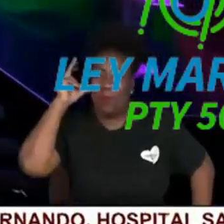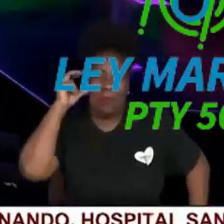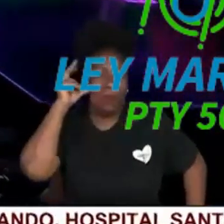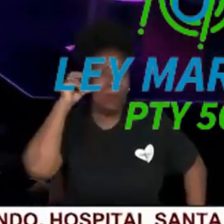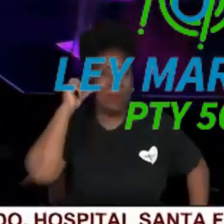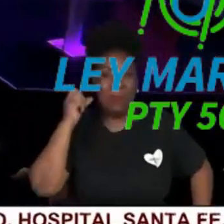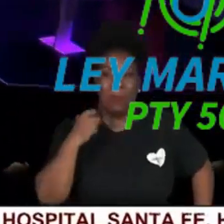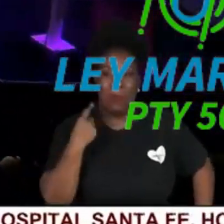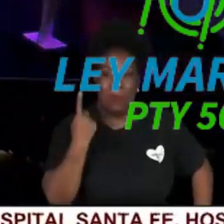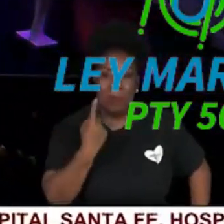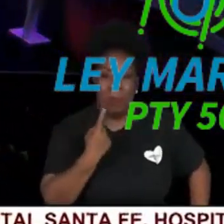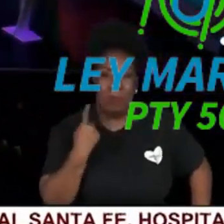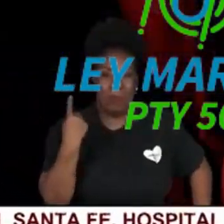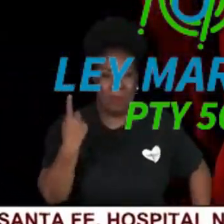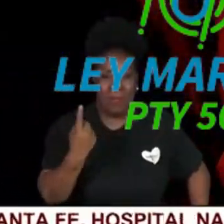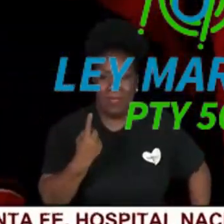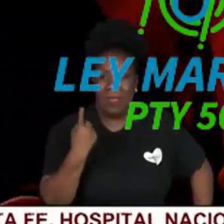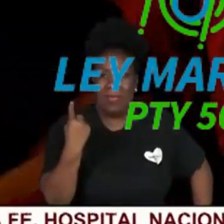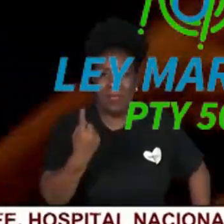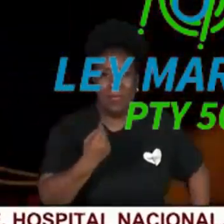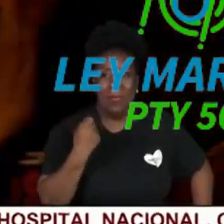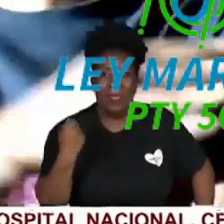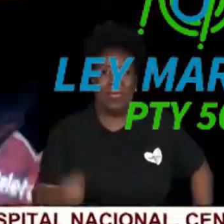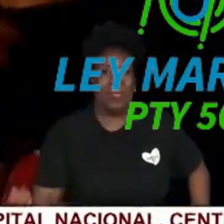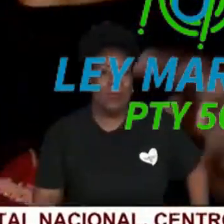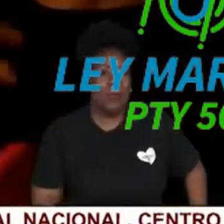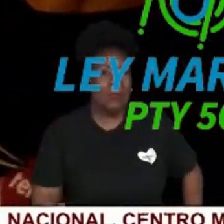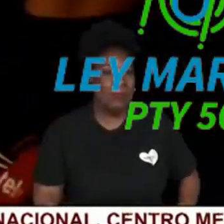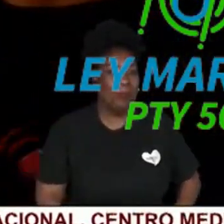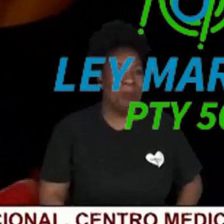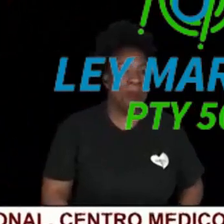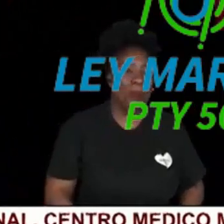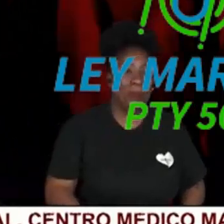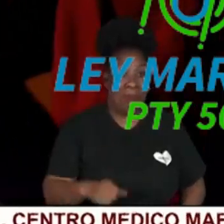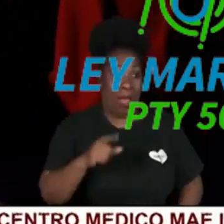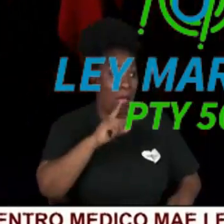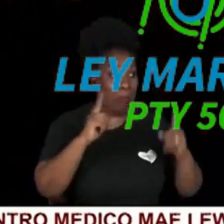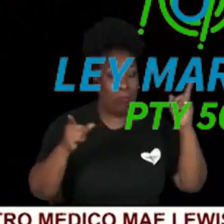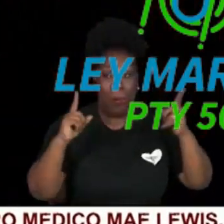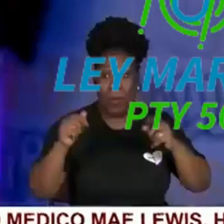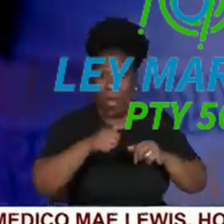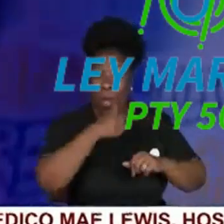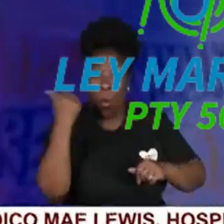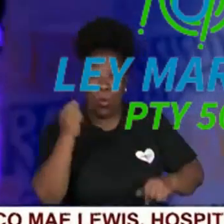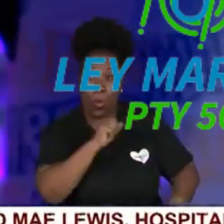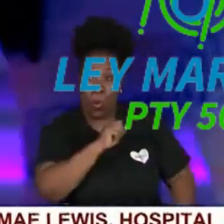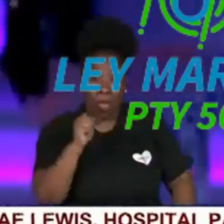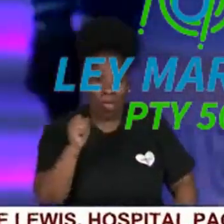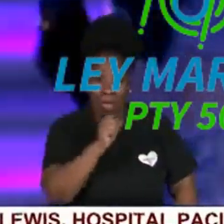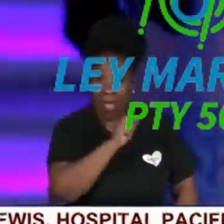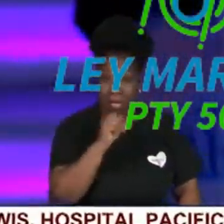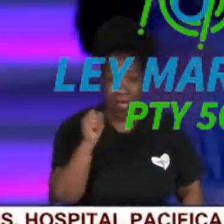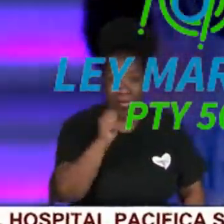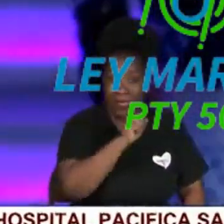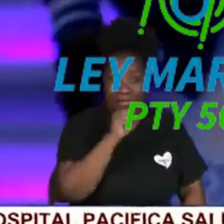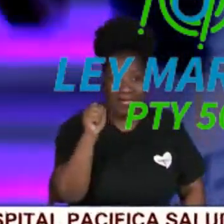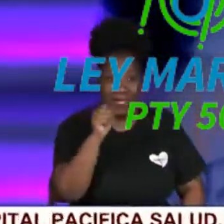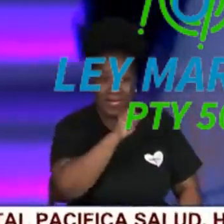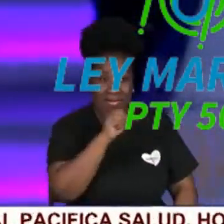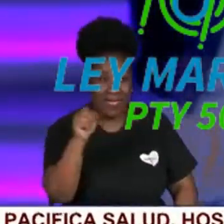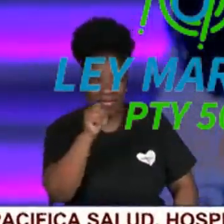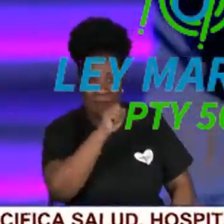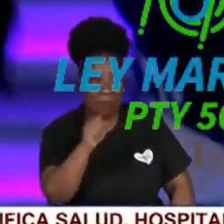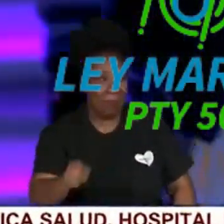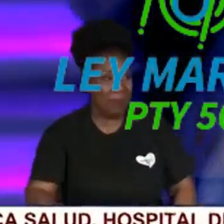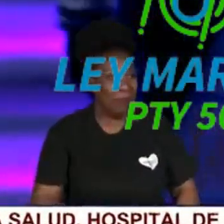viene Barbel, por ahí viene Barbel, Por ahí viene Barbie a reventar esta tarima y con